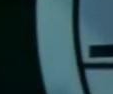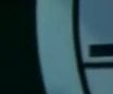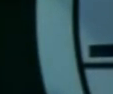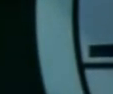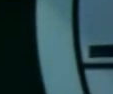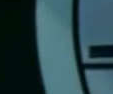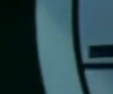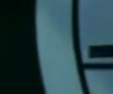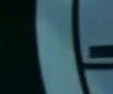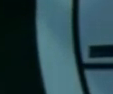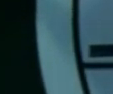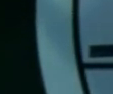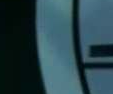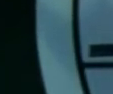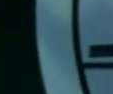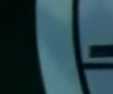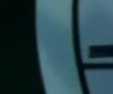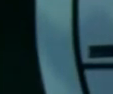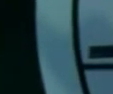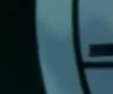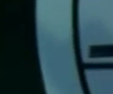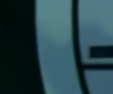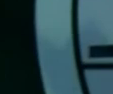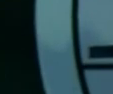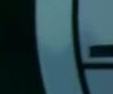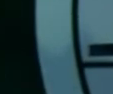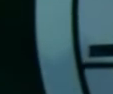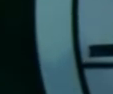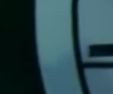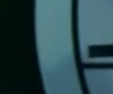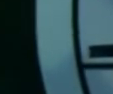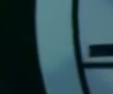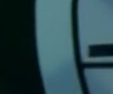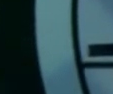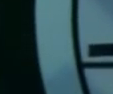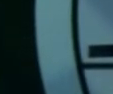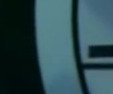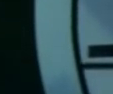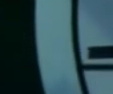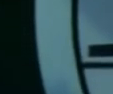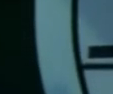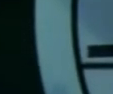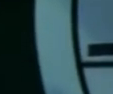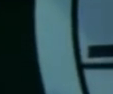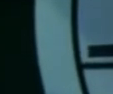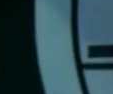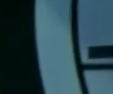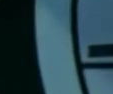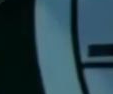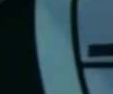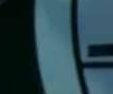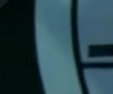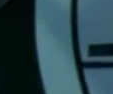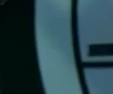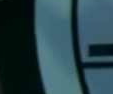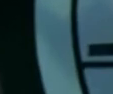estado arropando a cada una de sus murgas. Y tanto que sí, ¿eh? Masculinas, femeninas, mixtas, de todo.